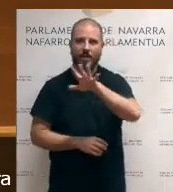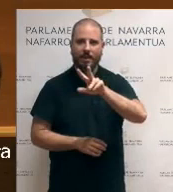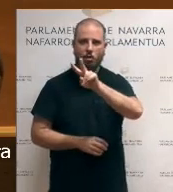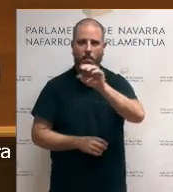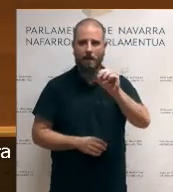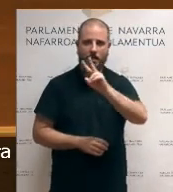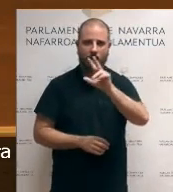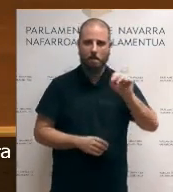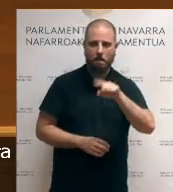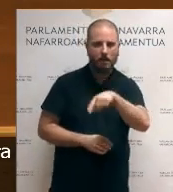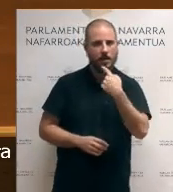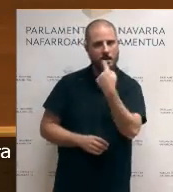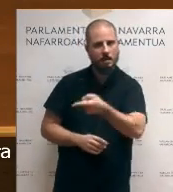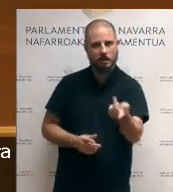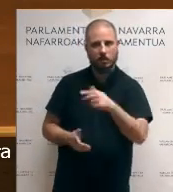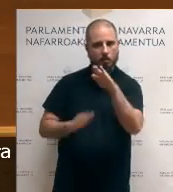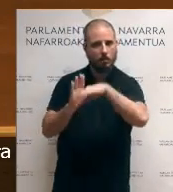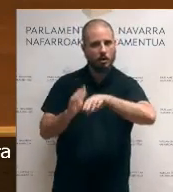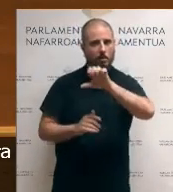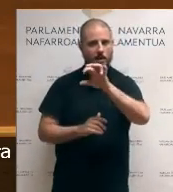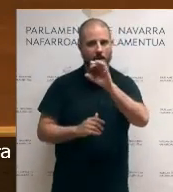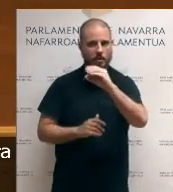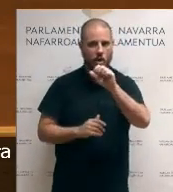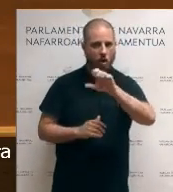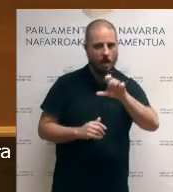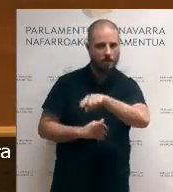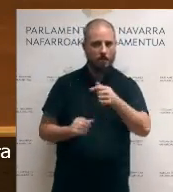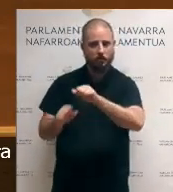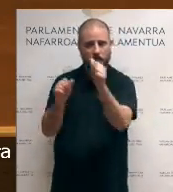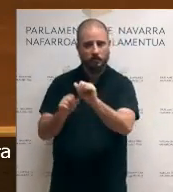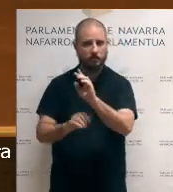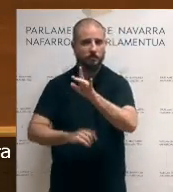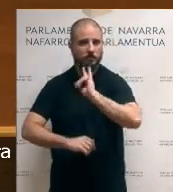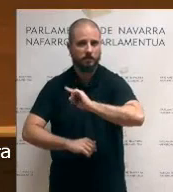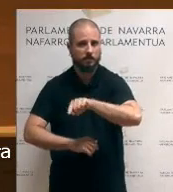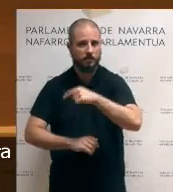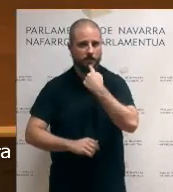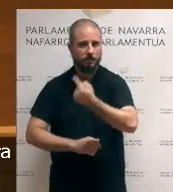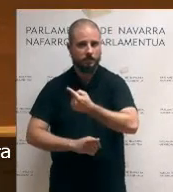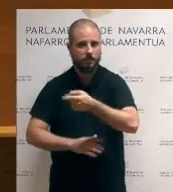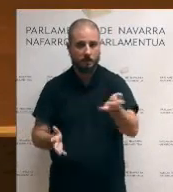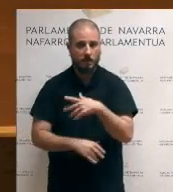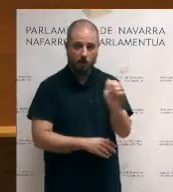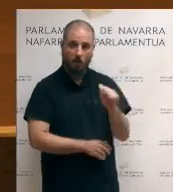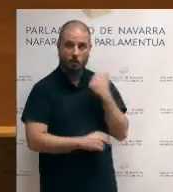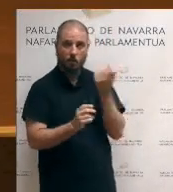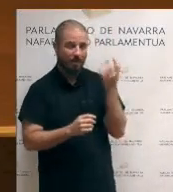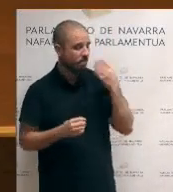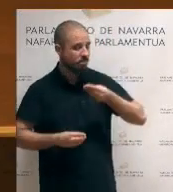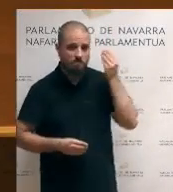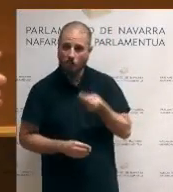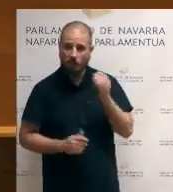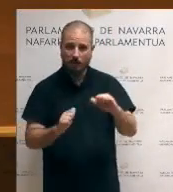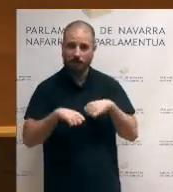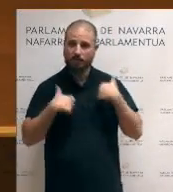la implantación del programa Escolae por defecto de forma, señora Onosti, dijimos aquí que era una oportunidad única para empezar de nuevo, aprovechar